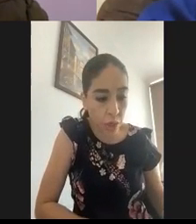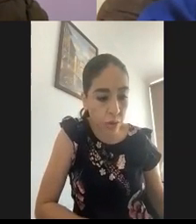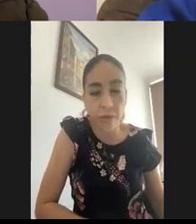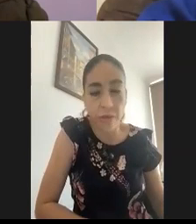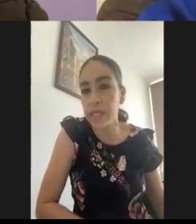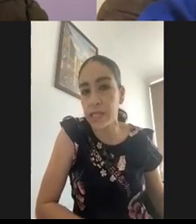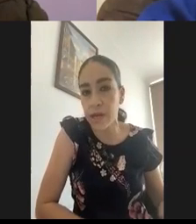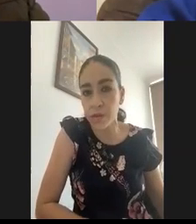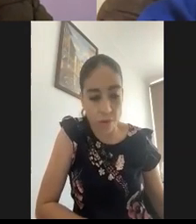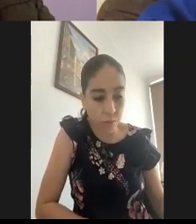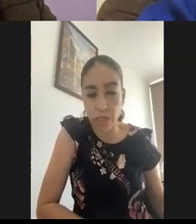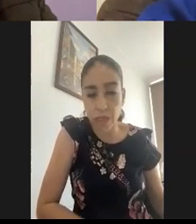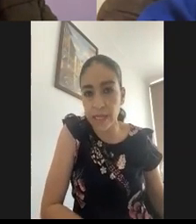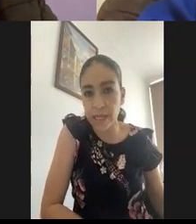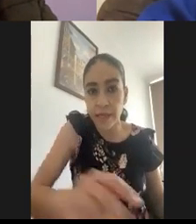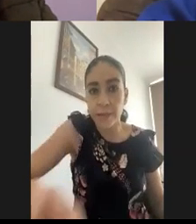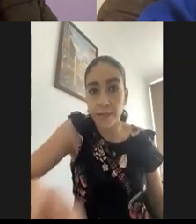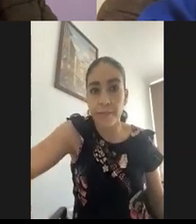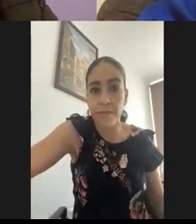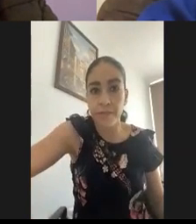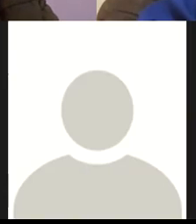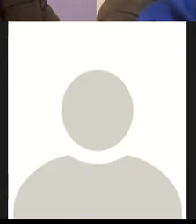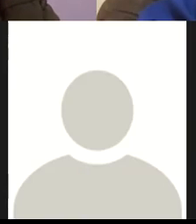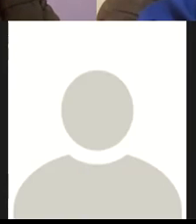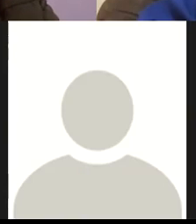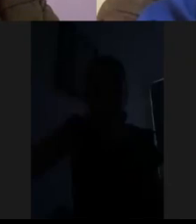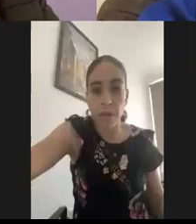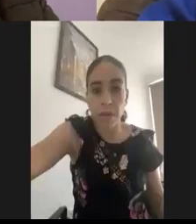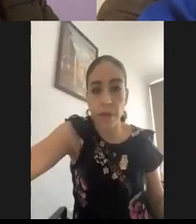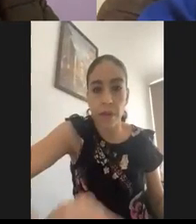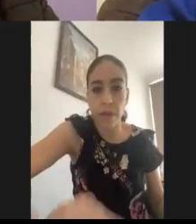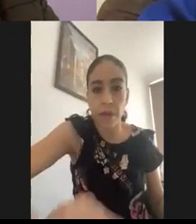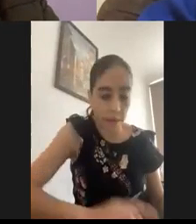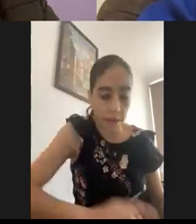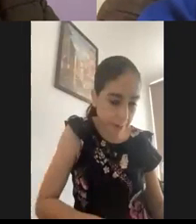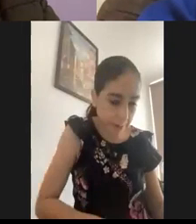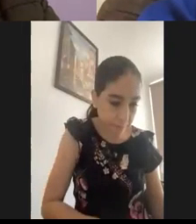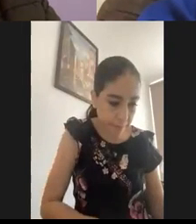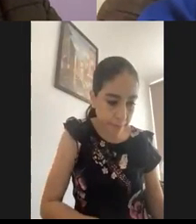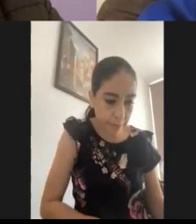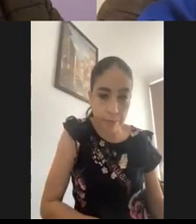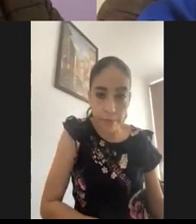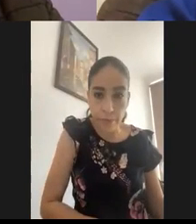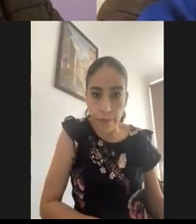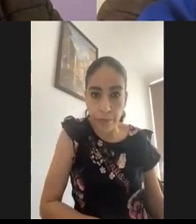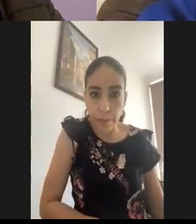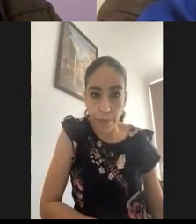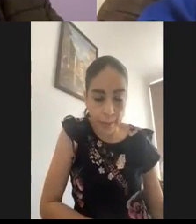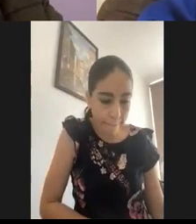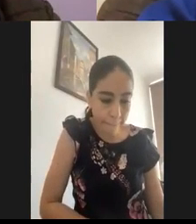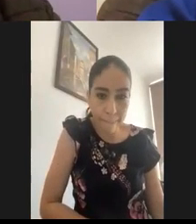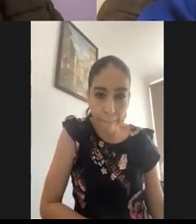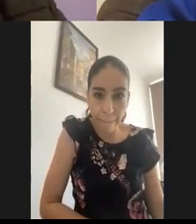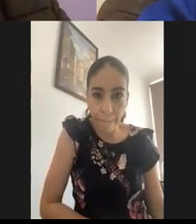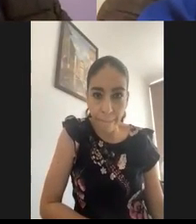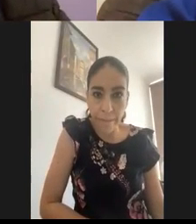conjunto con ellos y felicitarlos. Muchas gracias. Gracias, Betty. Nada más hacer una corrección ahí. No, este trabajo es de